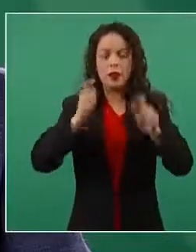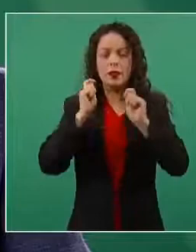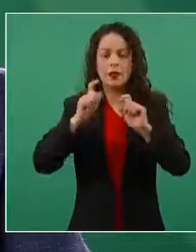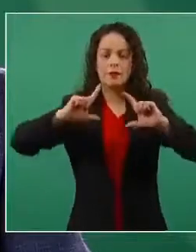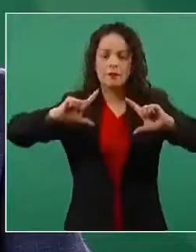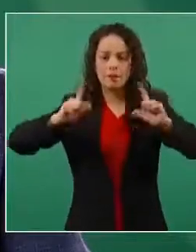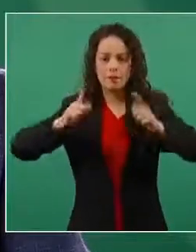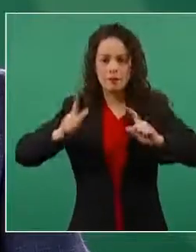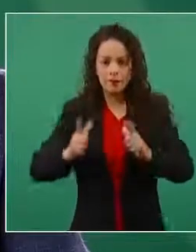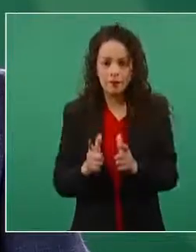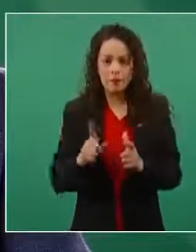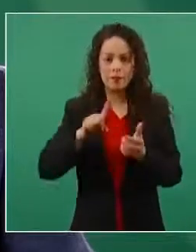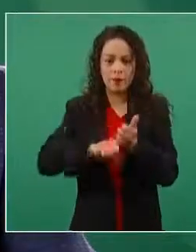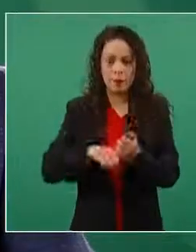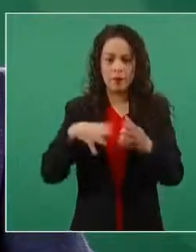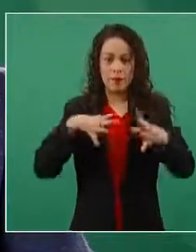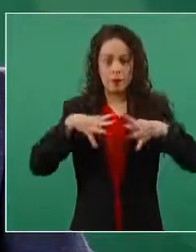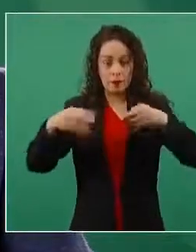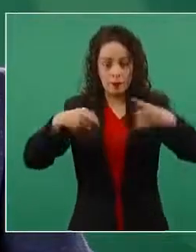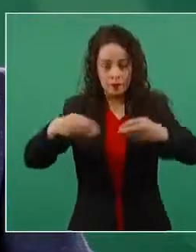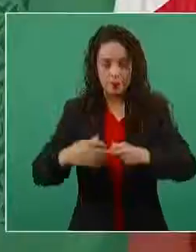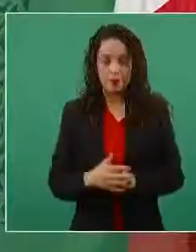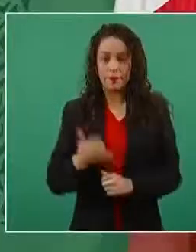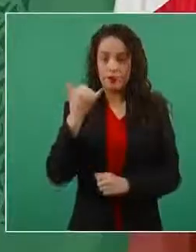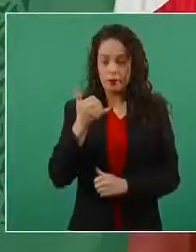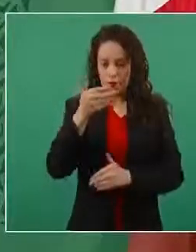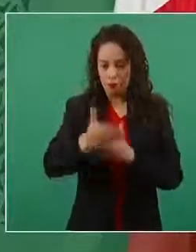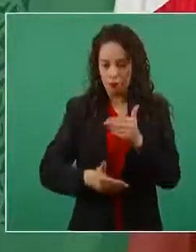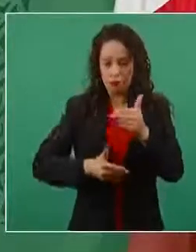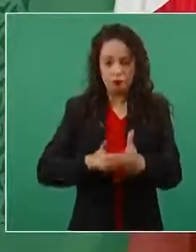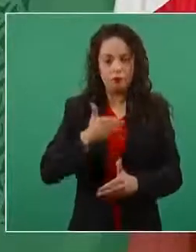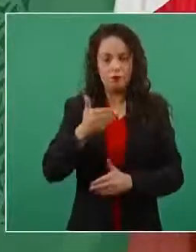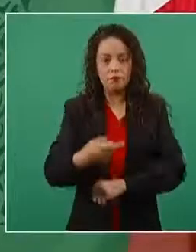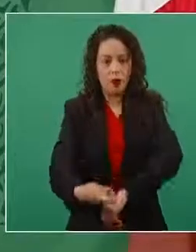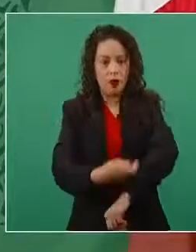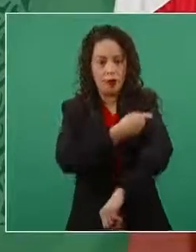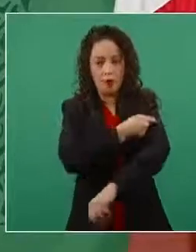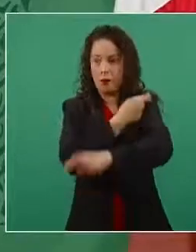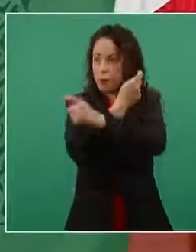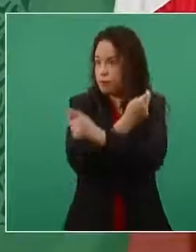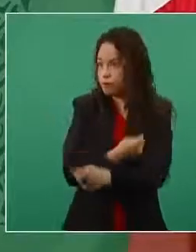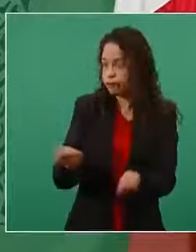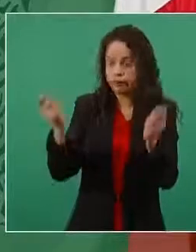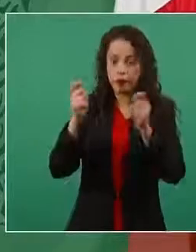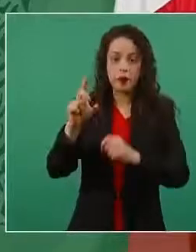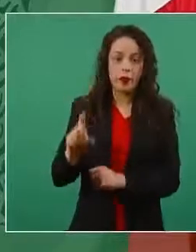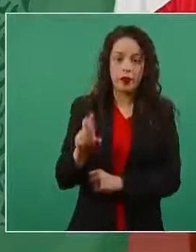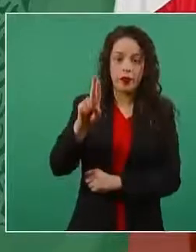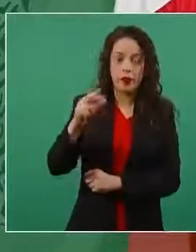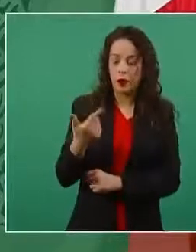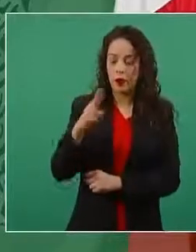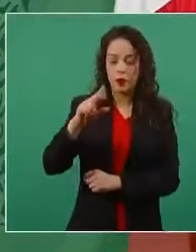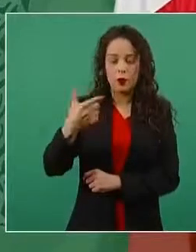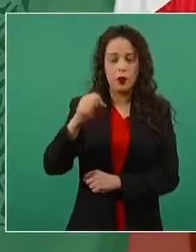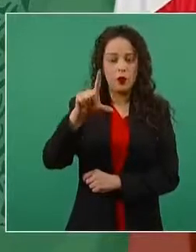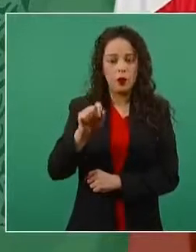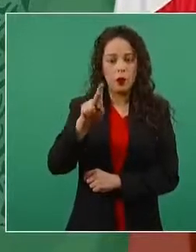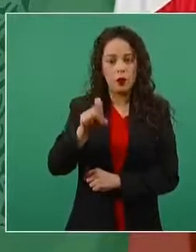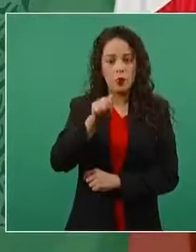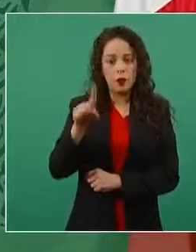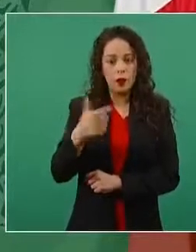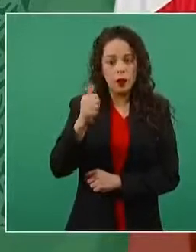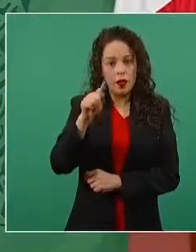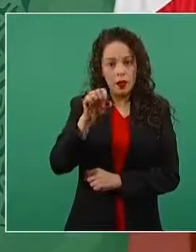la actividad de la pandemia y el avance de la vacunación, el doctor Hugo López-Gatell les mostrará los